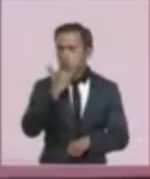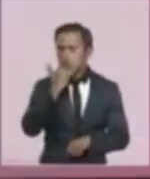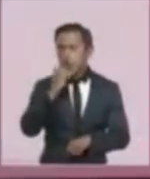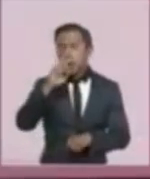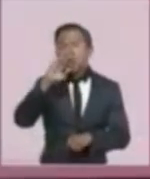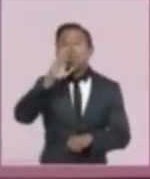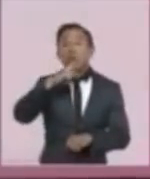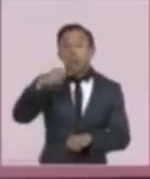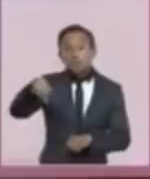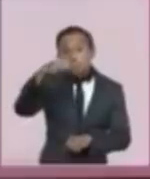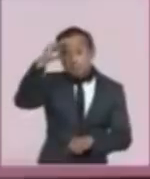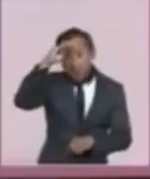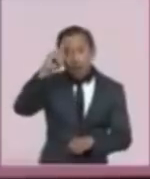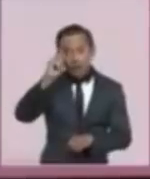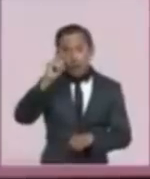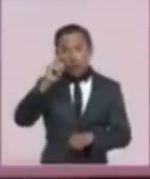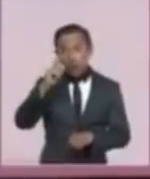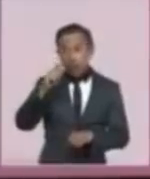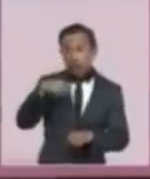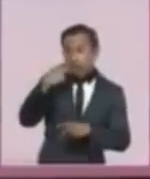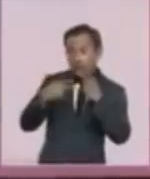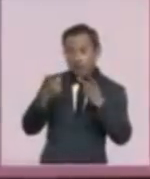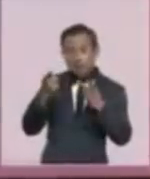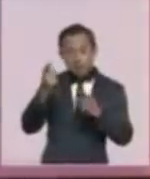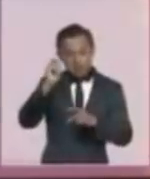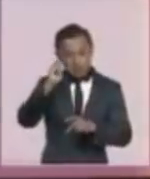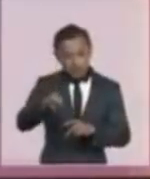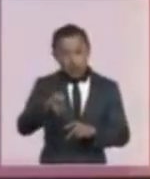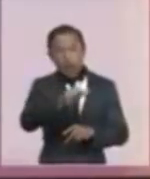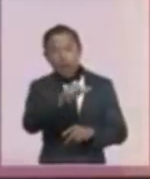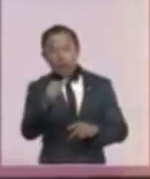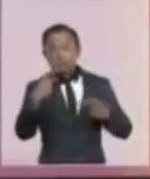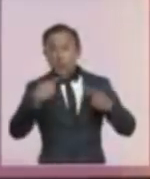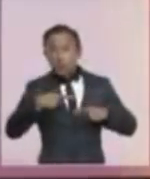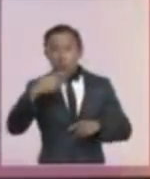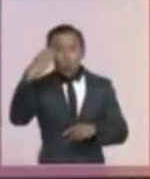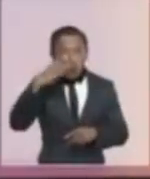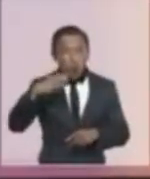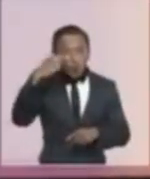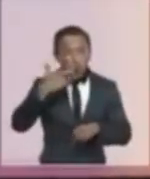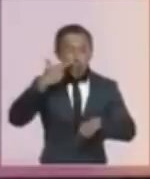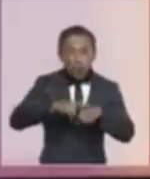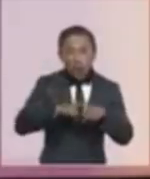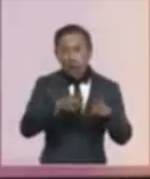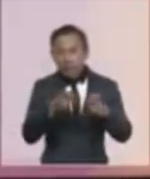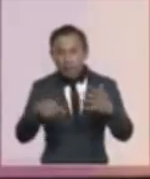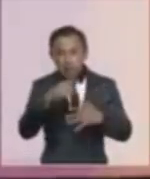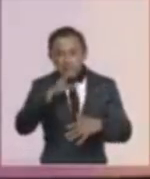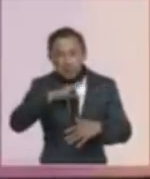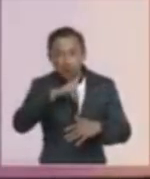de que yo quiero sacar de la cárcel a todos los delincuentes que han cometido delitos